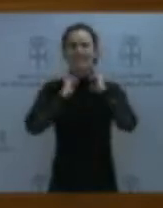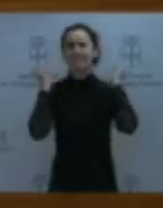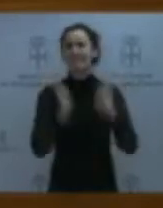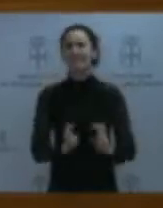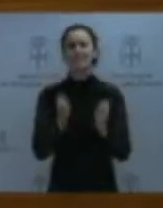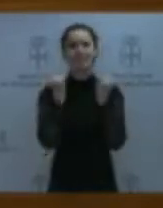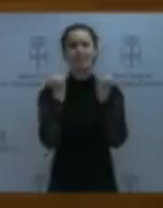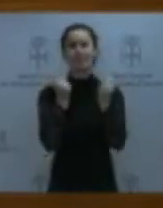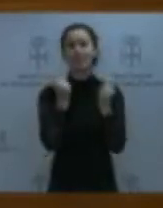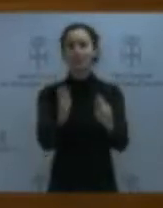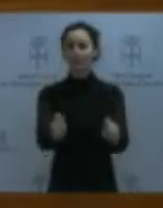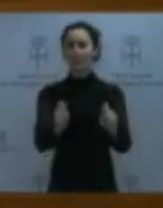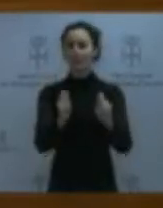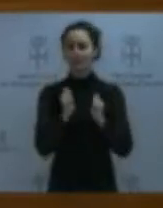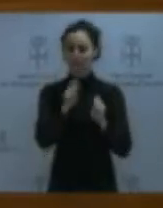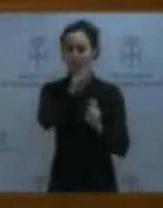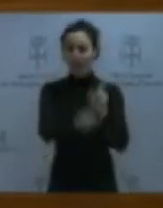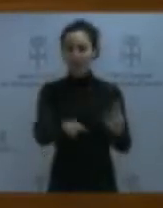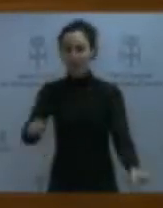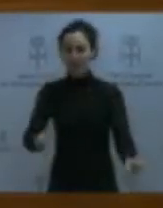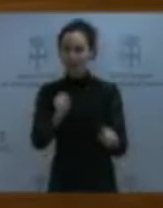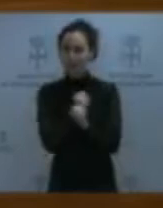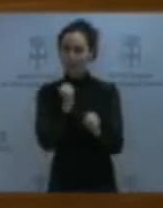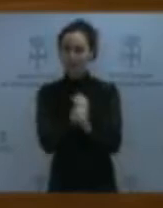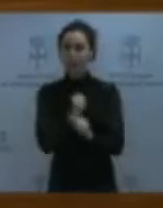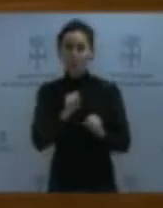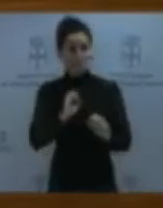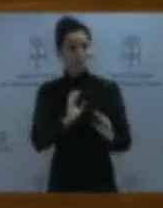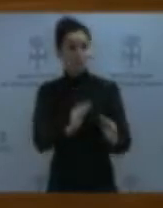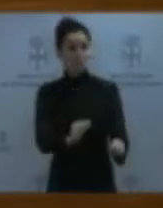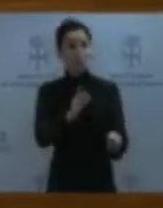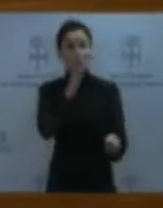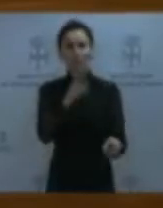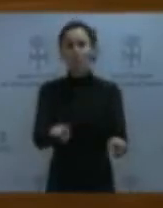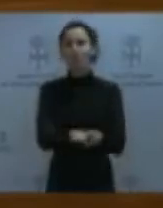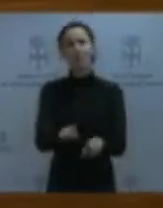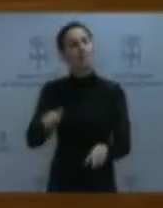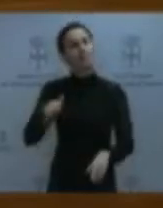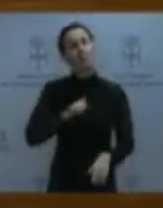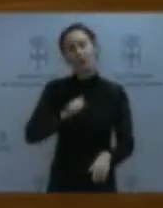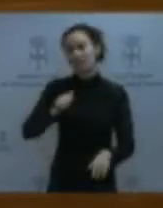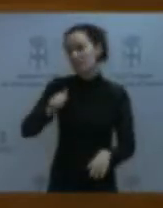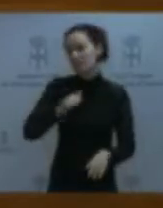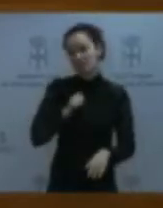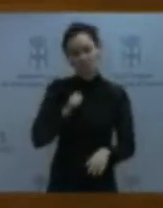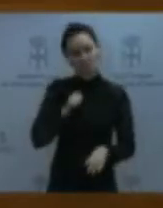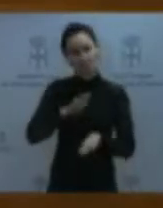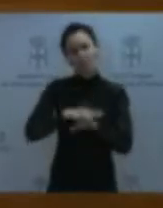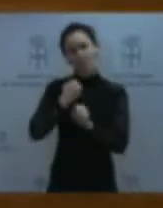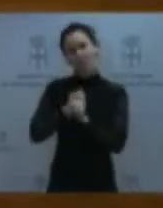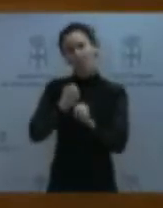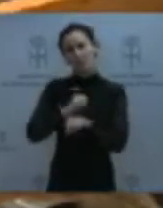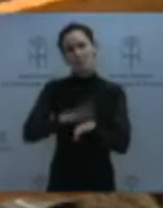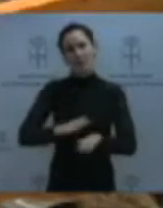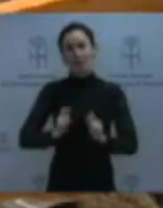provocaban a los trabajadores y a las trabajadoras. La máscara laboral que tenían que poner, no solamente para condicionar las reacciones